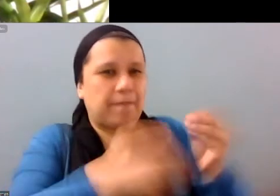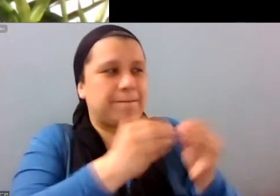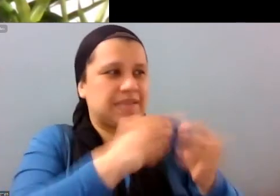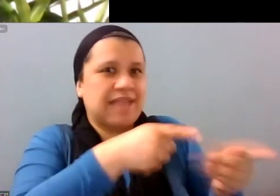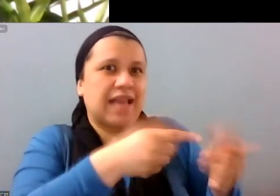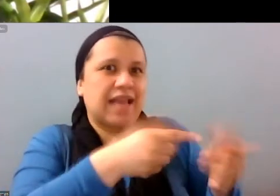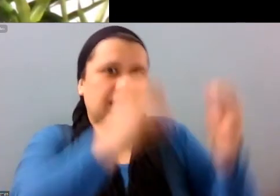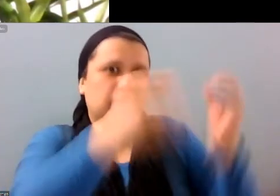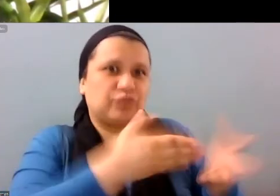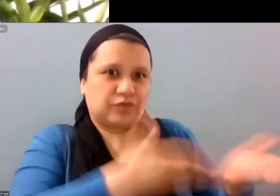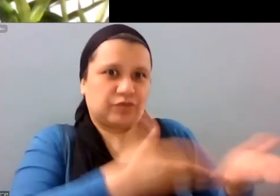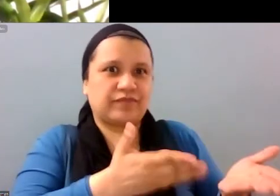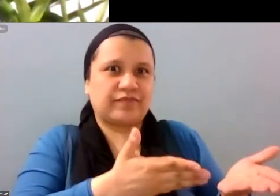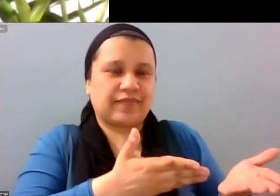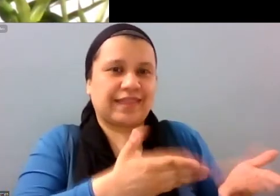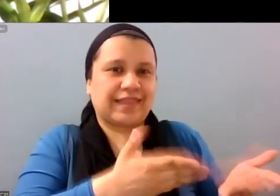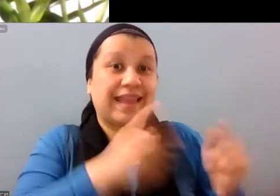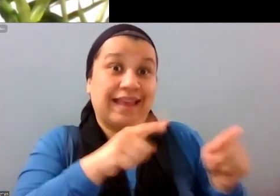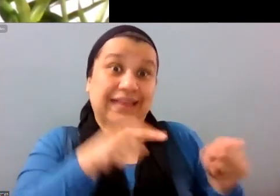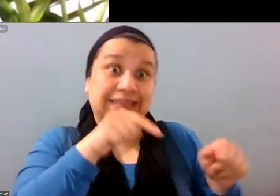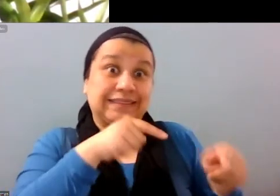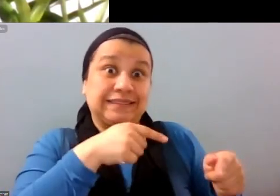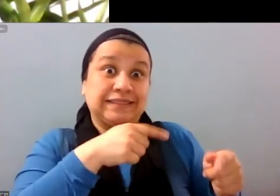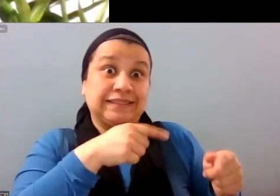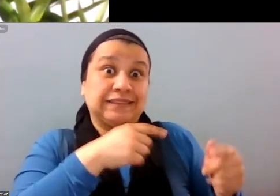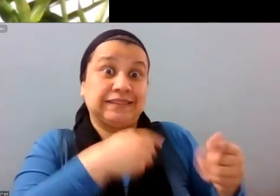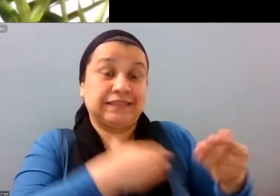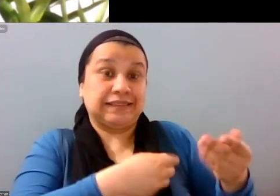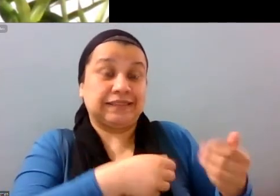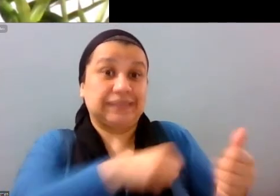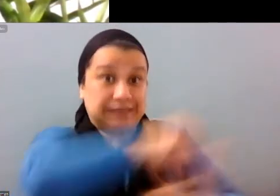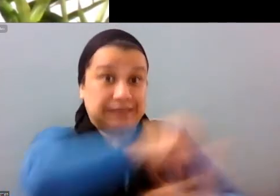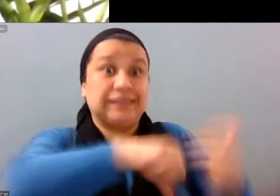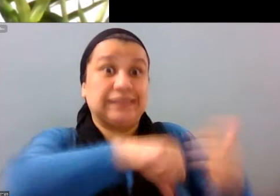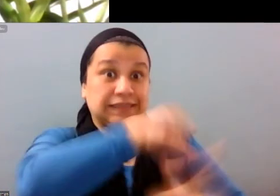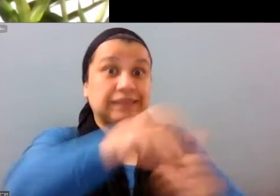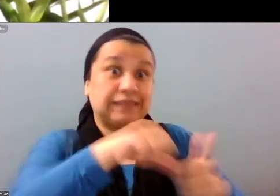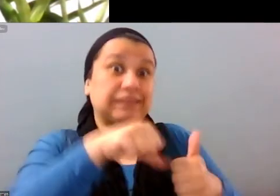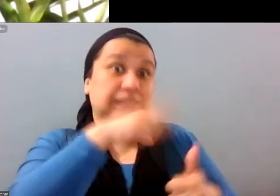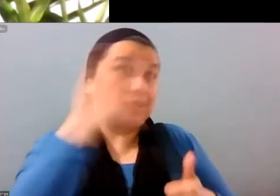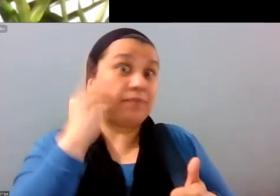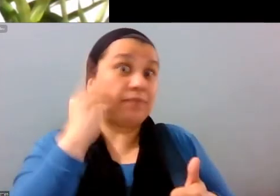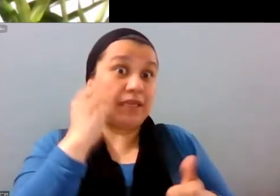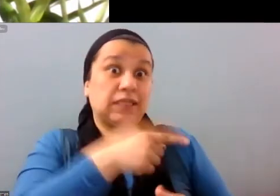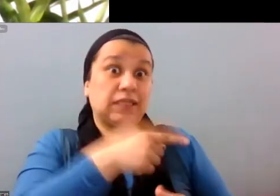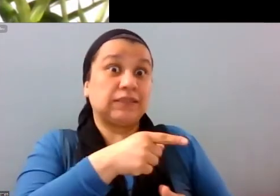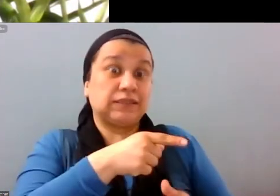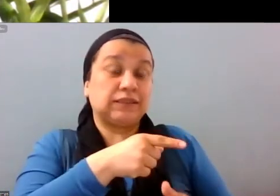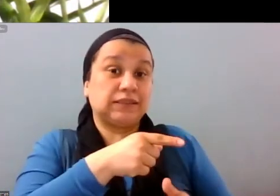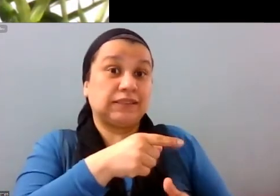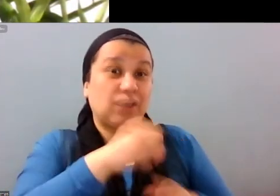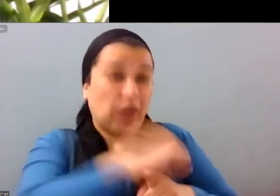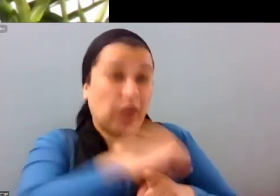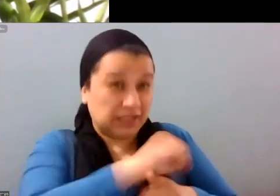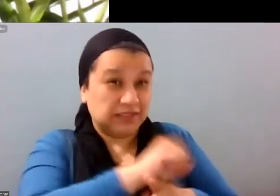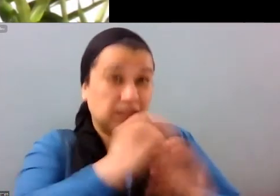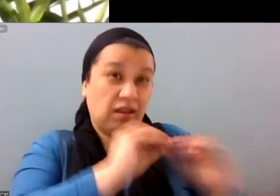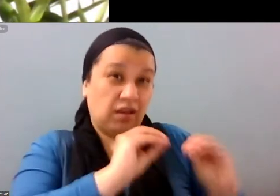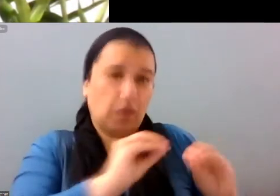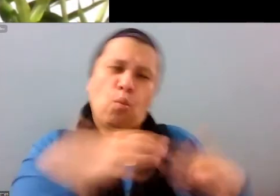ese intercambio creo que es de experiencias y y de asesoramiento es fundamental